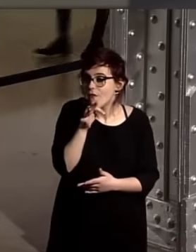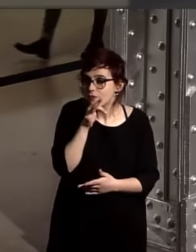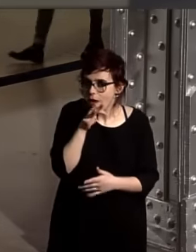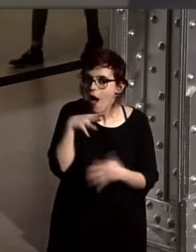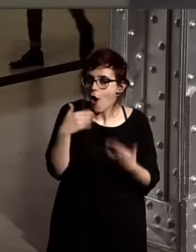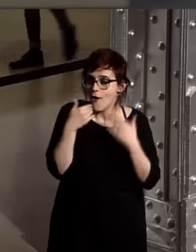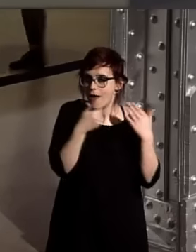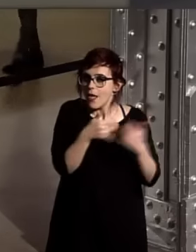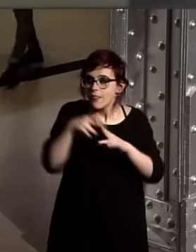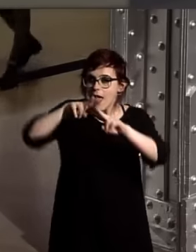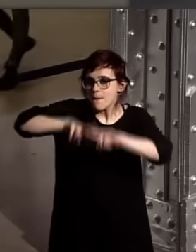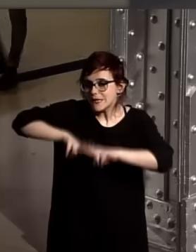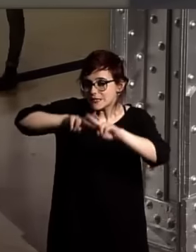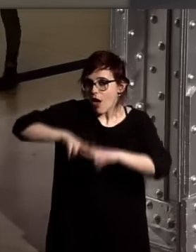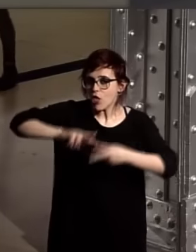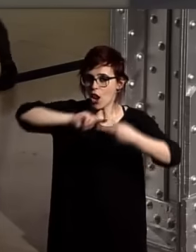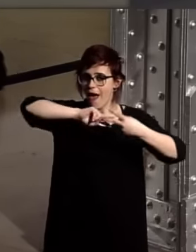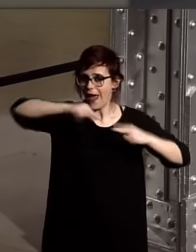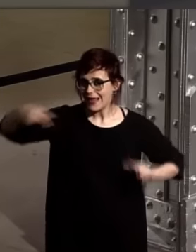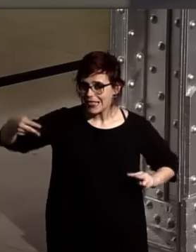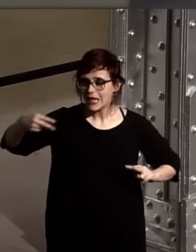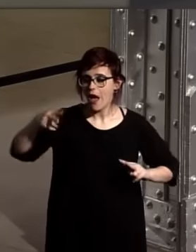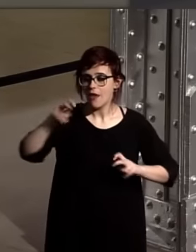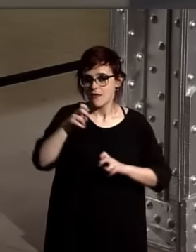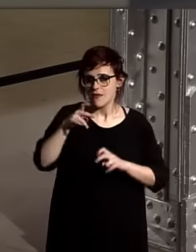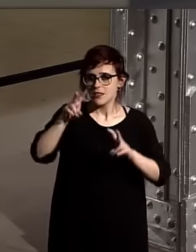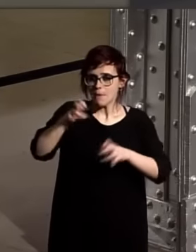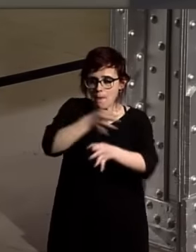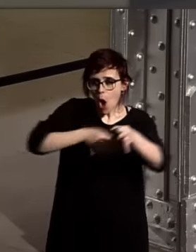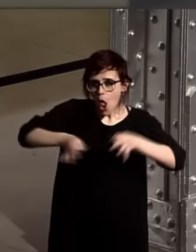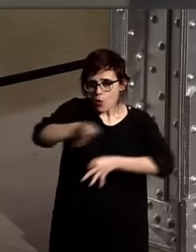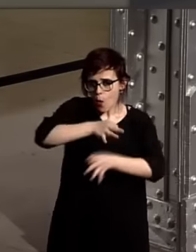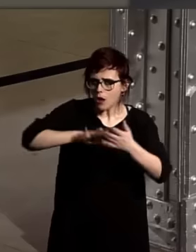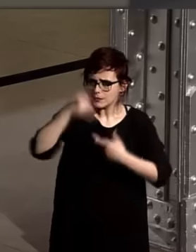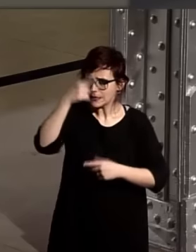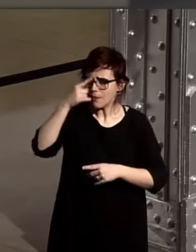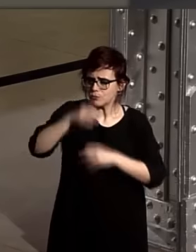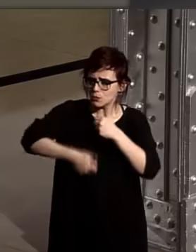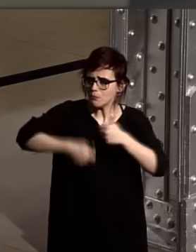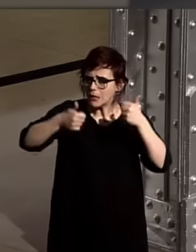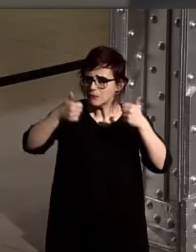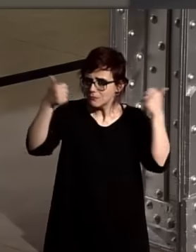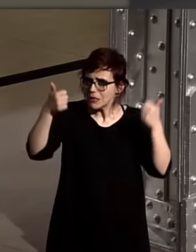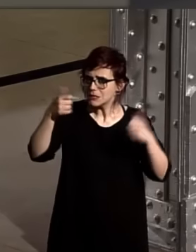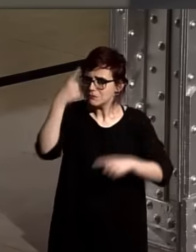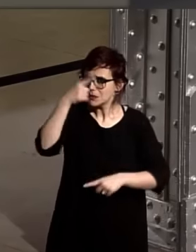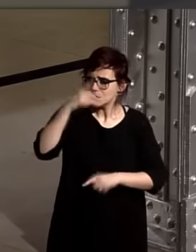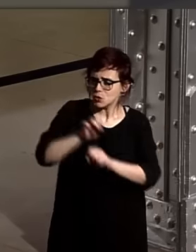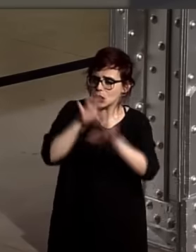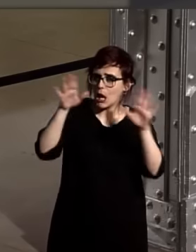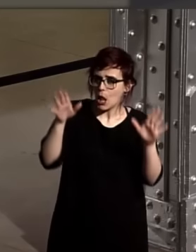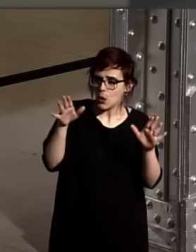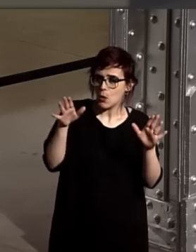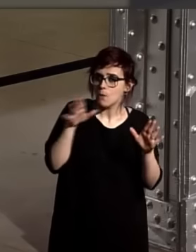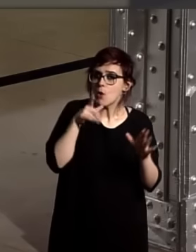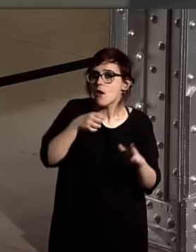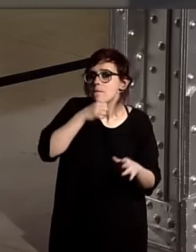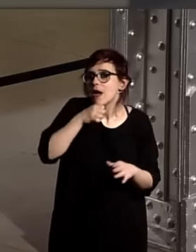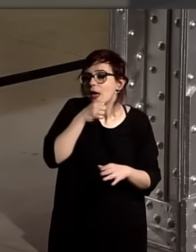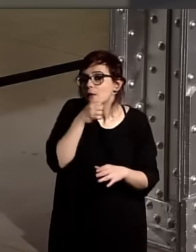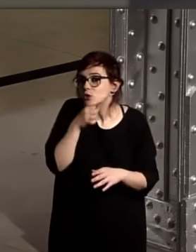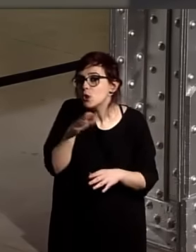ahora gracias Pues a la investigación en genética biología molecular sabemos bastante sabemos desentrañar porque porque envejecemos